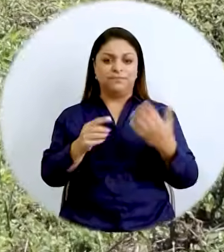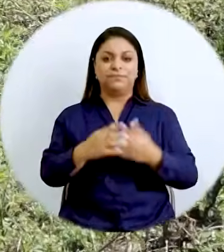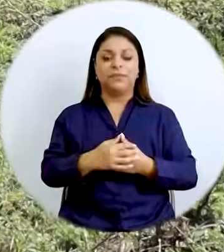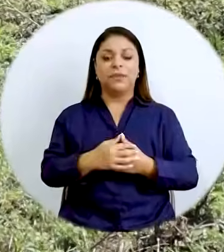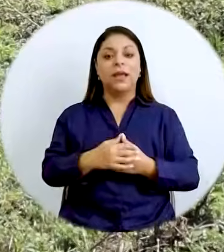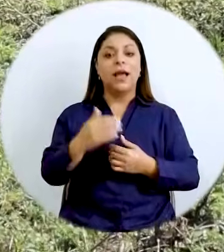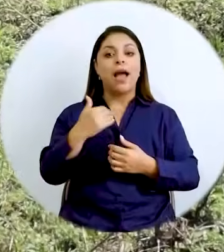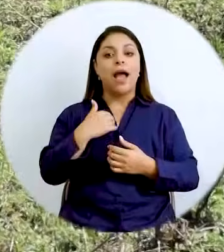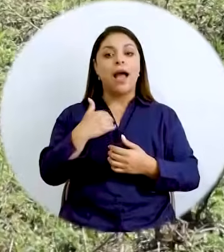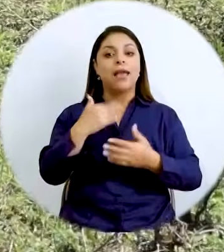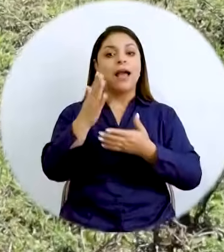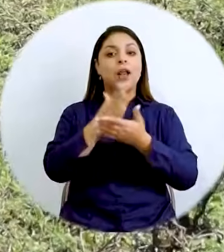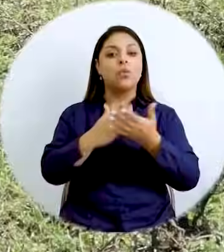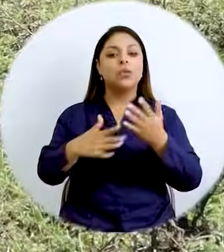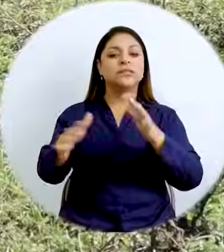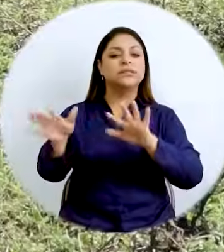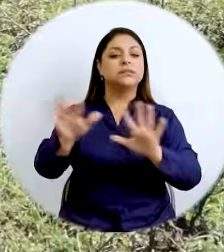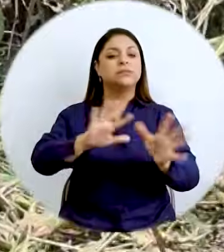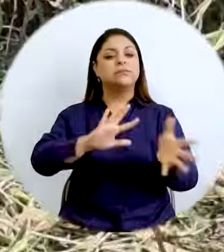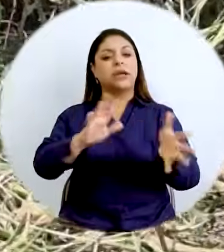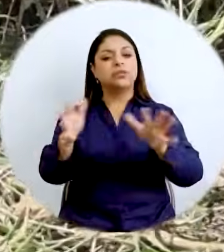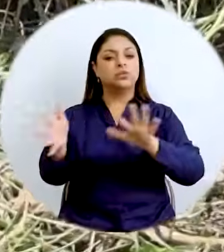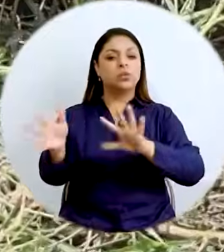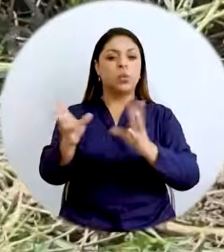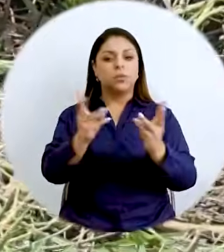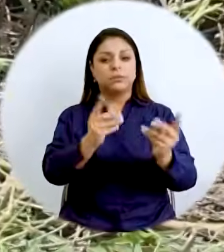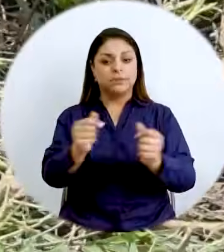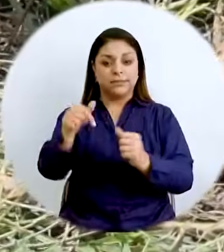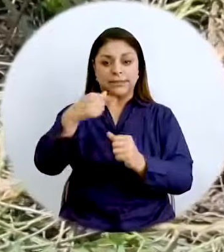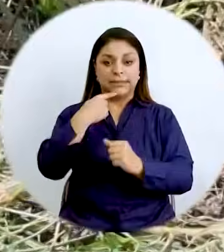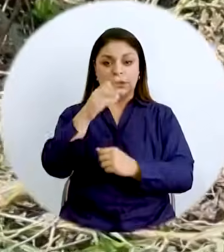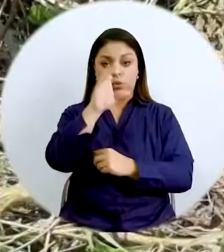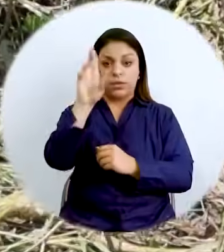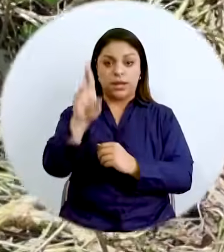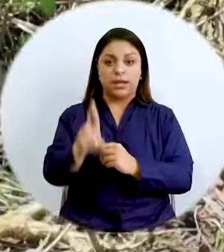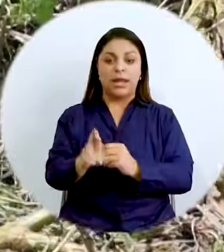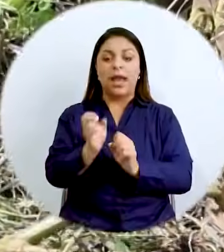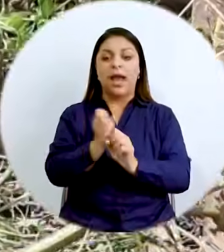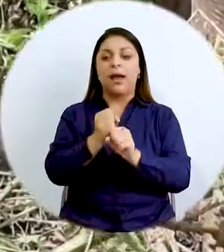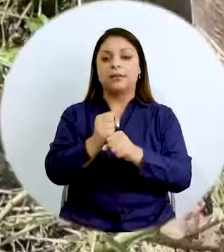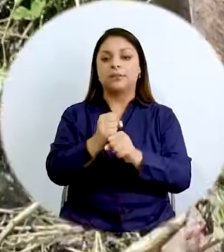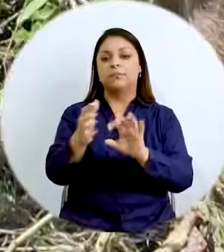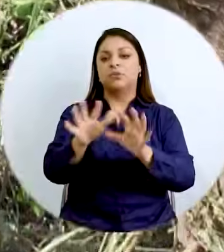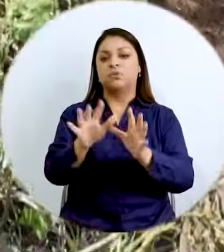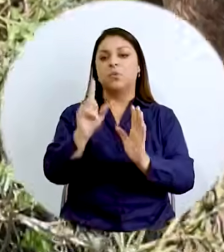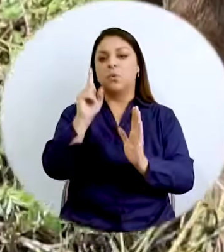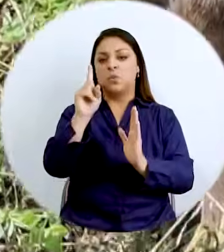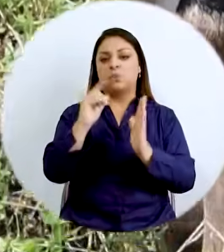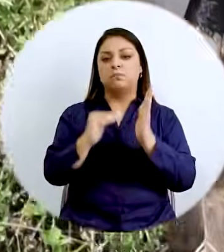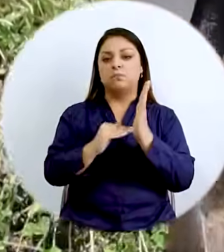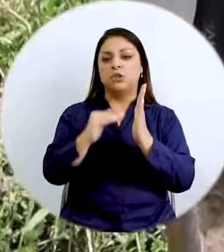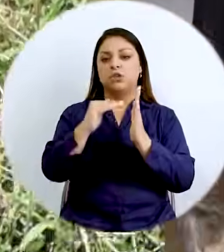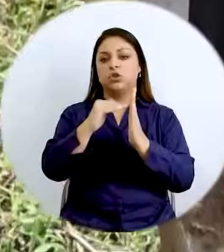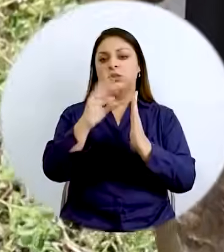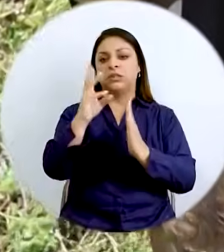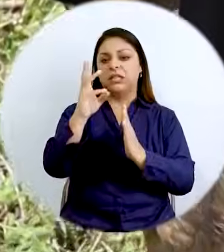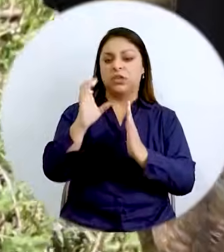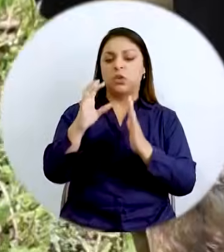hay algunas estimaciones así muy gruesas de que en Costa Rica se produce cerca de